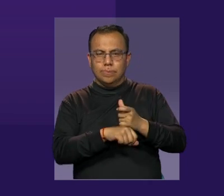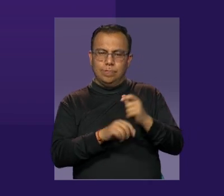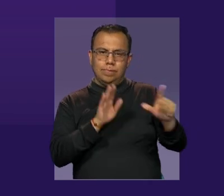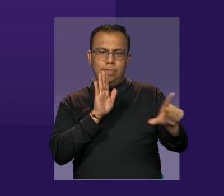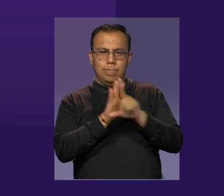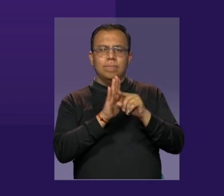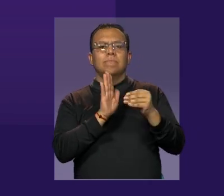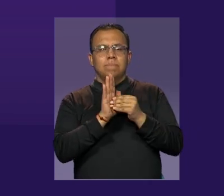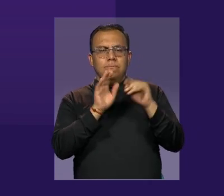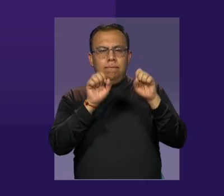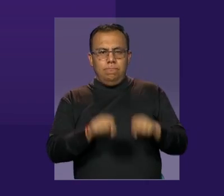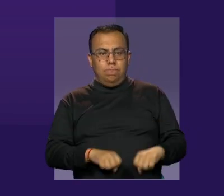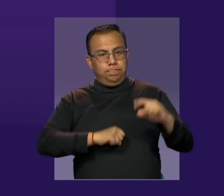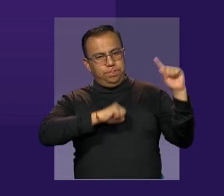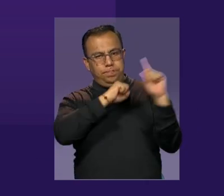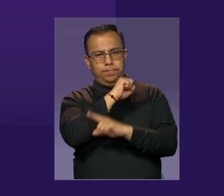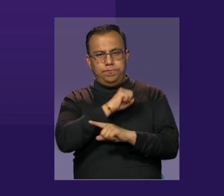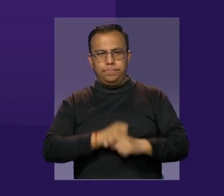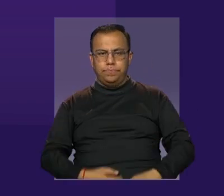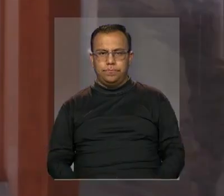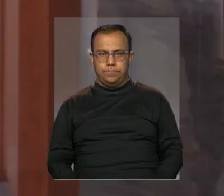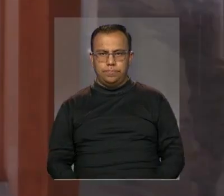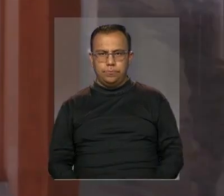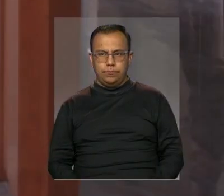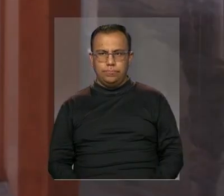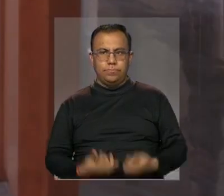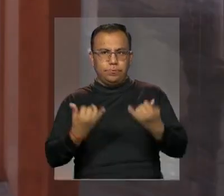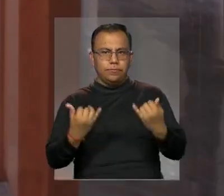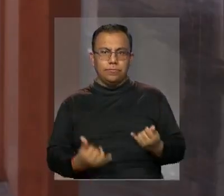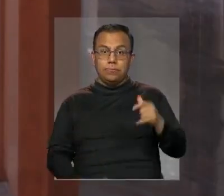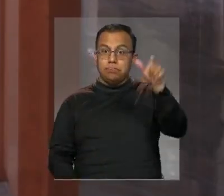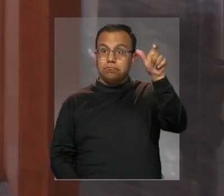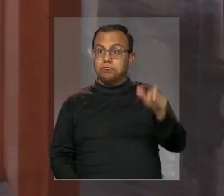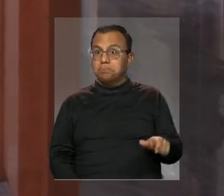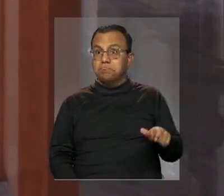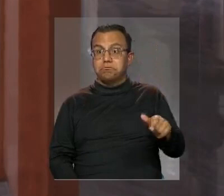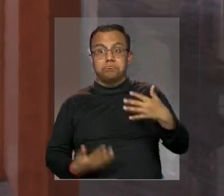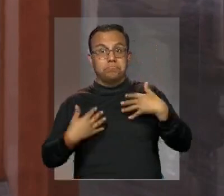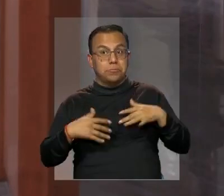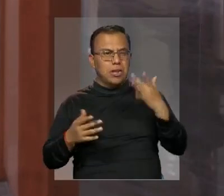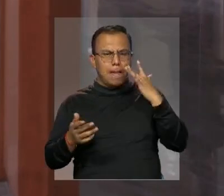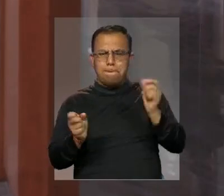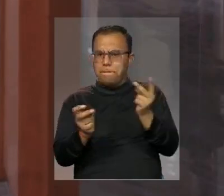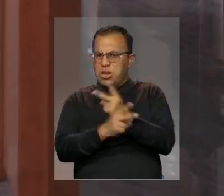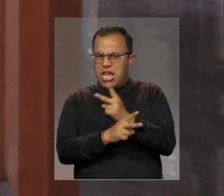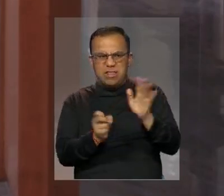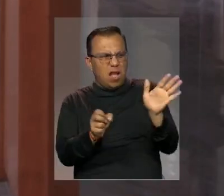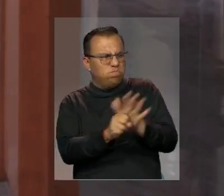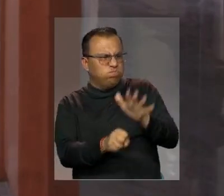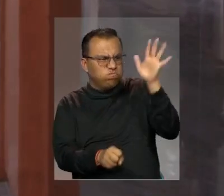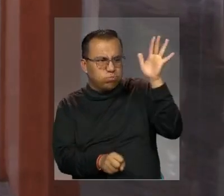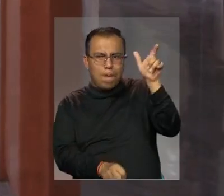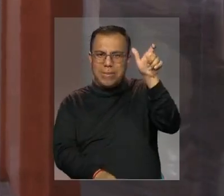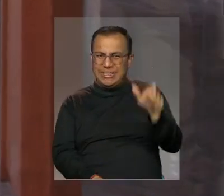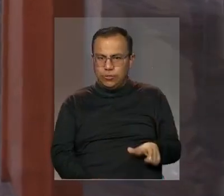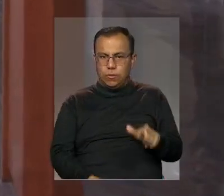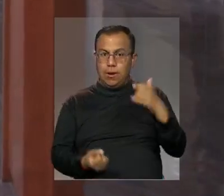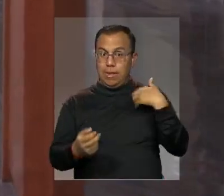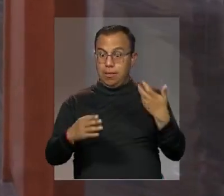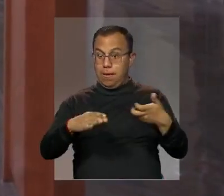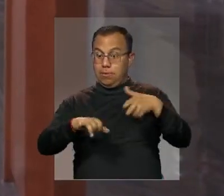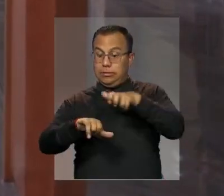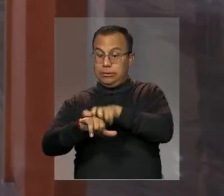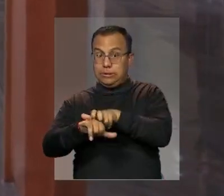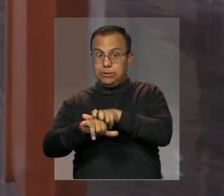ley y podrán ser sancionados. Actualmente, una persona disruptiva, violenta, como pasajero, comete uno de